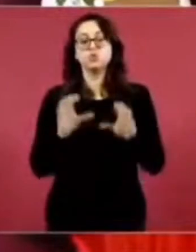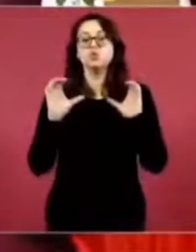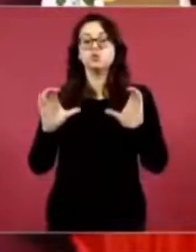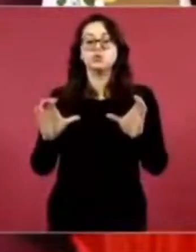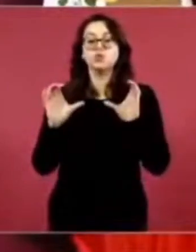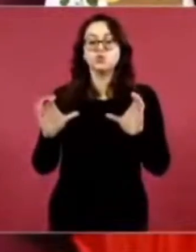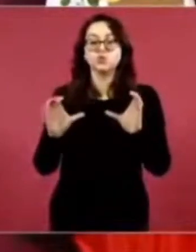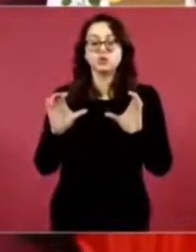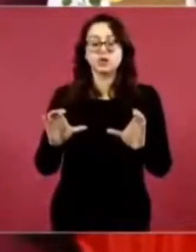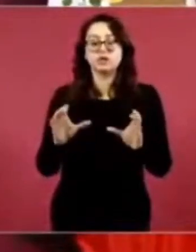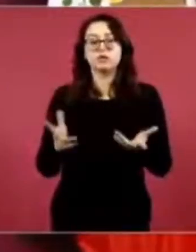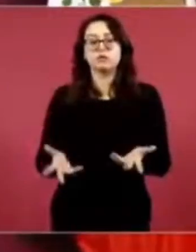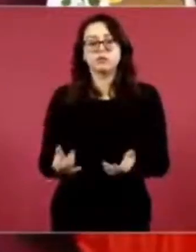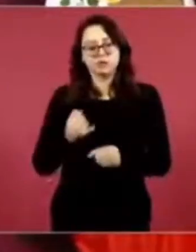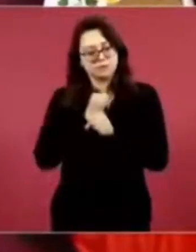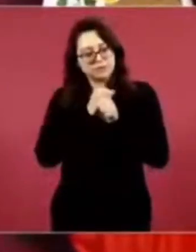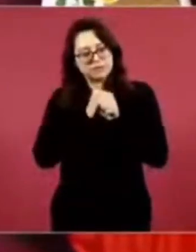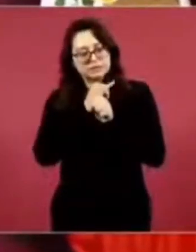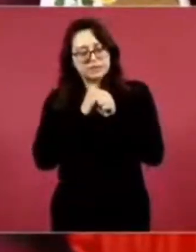lo mejor es